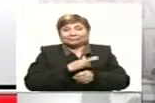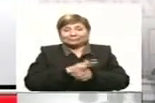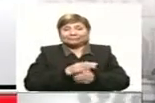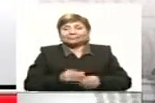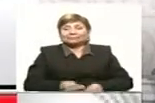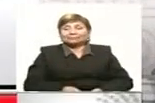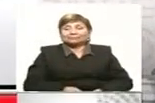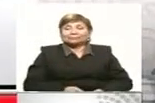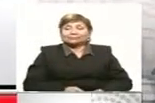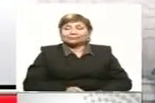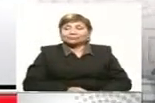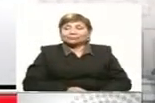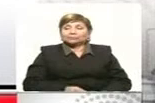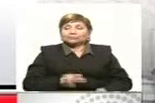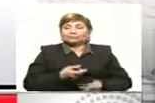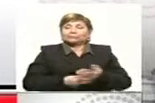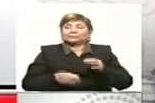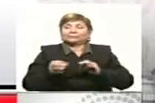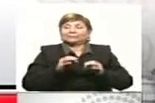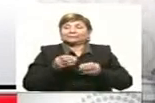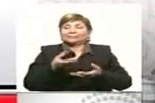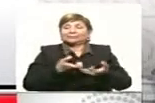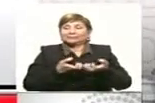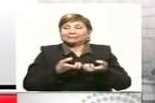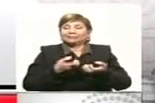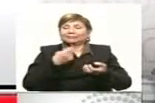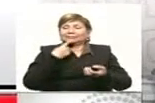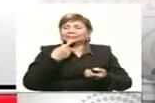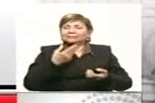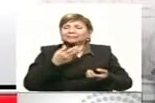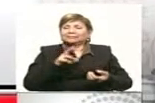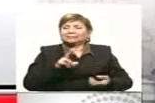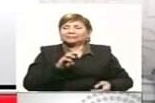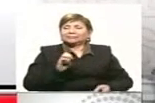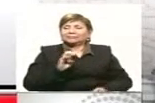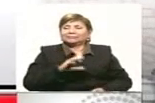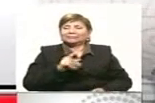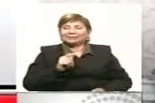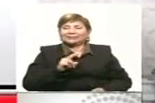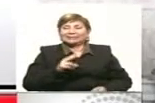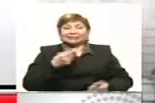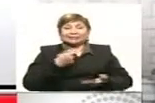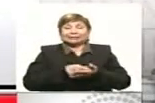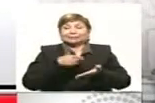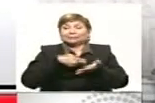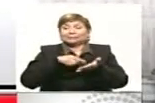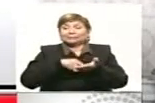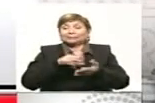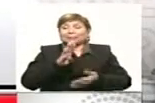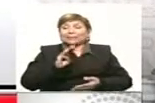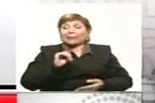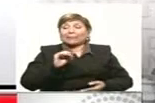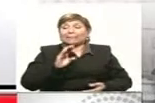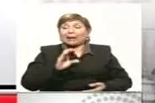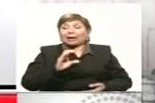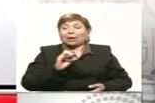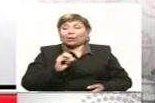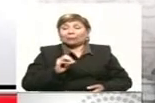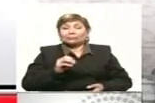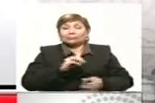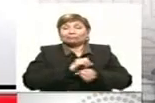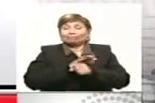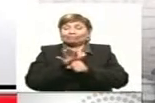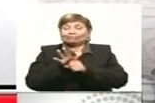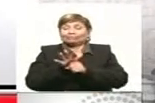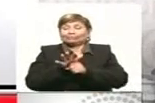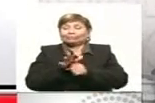Como ustedes recordarán, el programa Reactiva salió con un esquema de que para facilitar que los bancos den los préstamos en una situación muy particular de la pandemia,